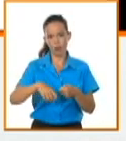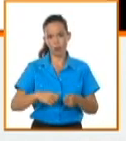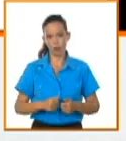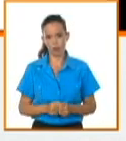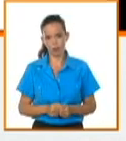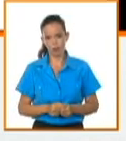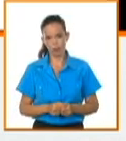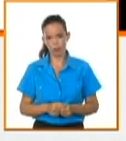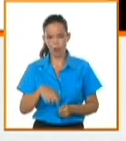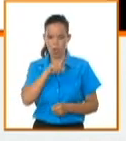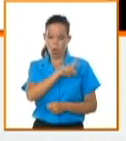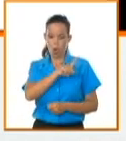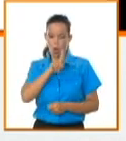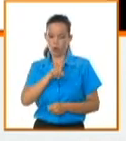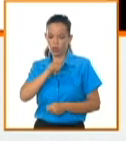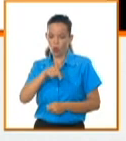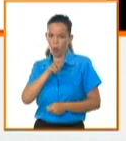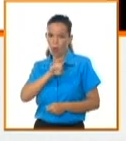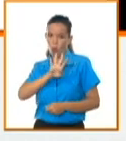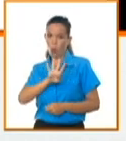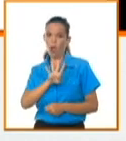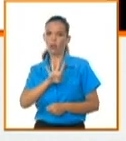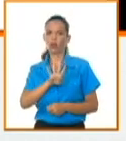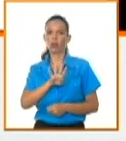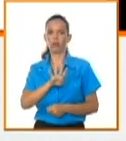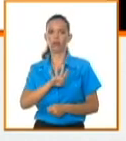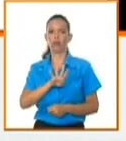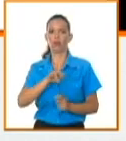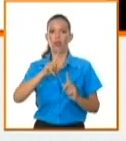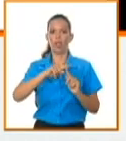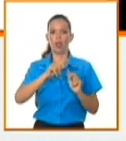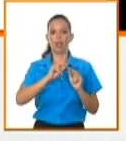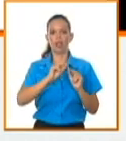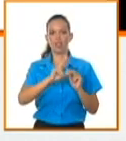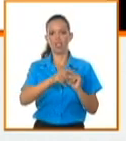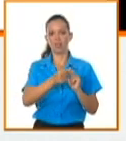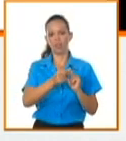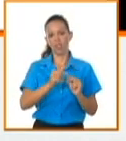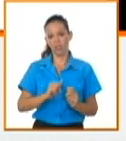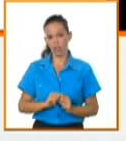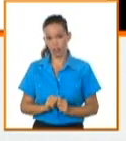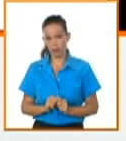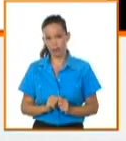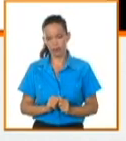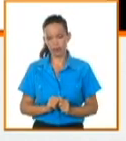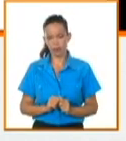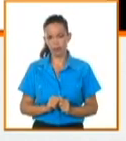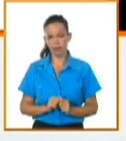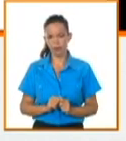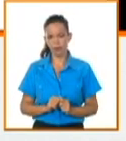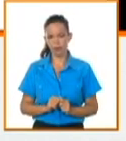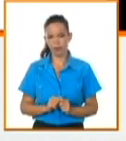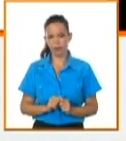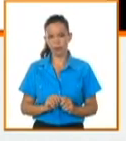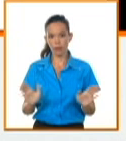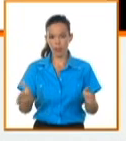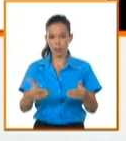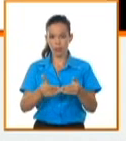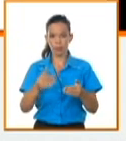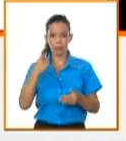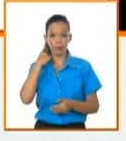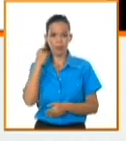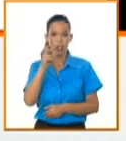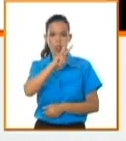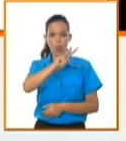11,4% se hacía por estos medios que teníamos a disposición de los clientes al cierre 2022 Randy